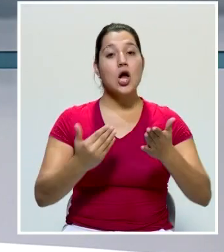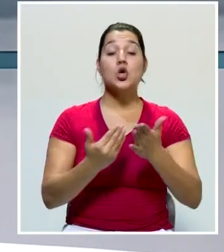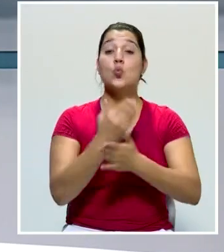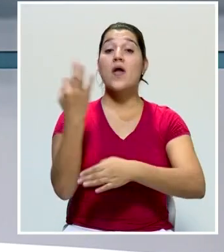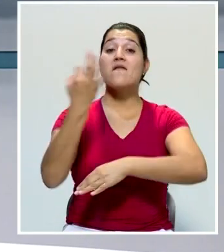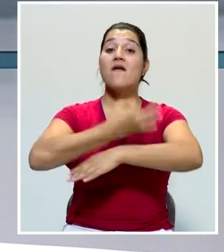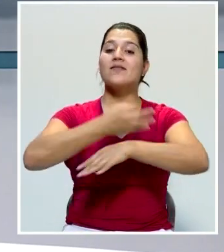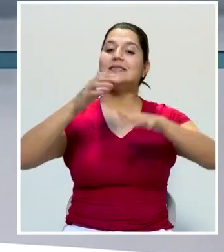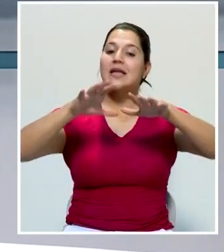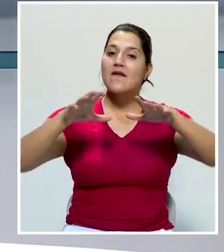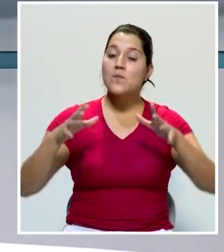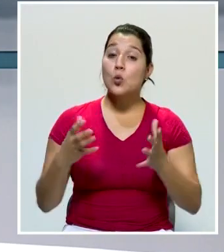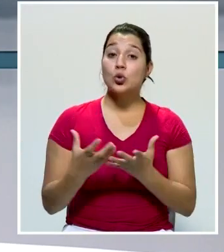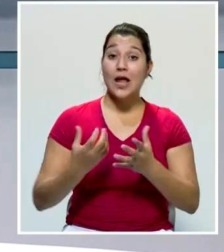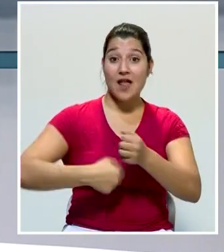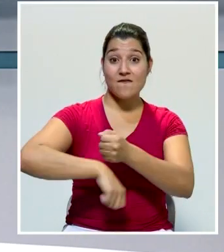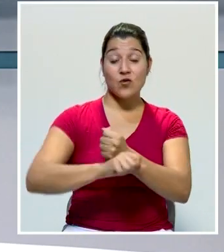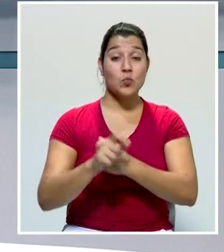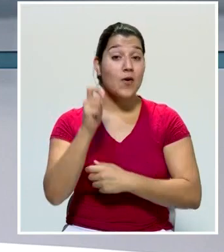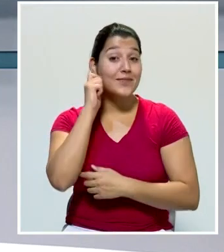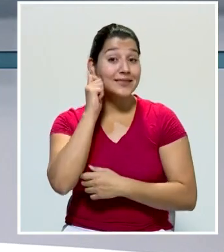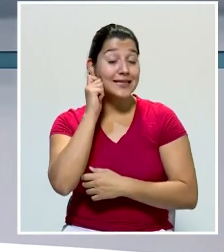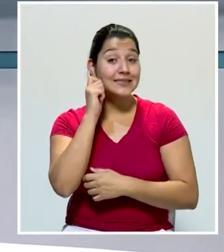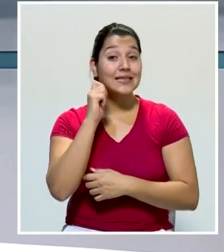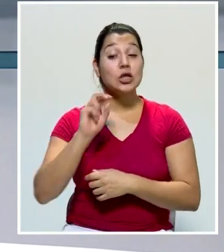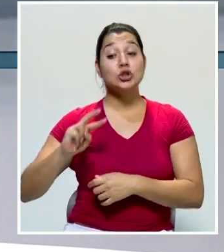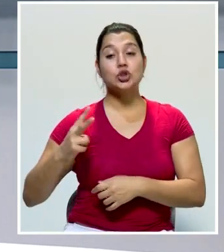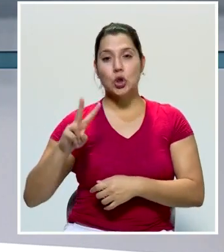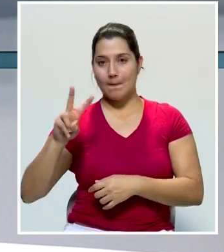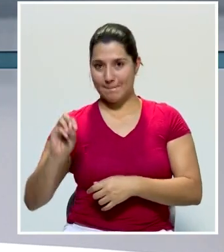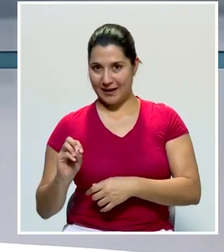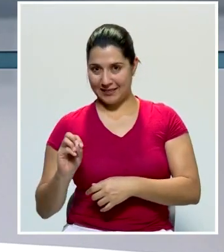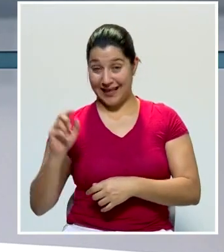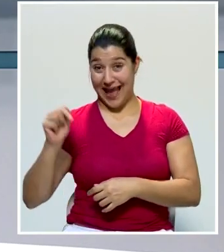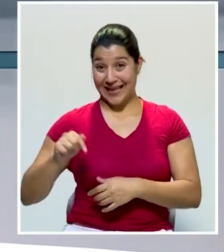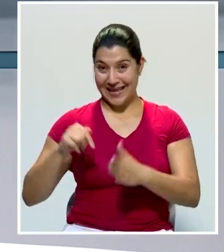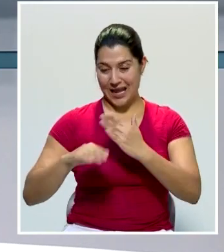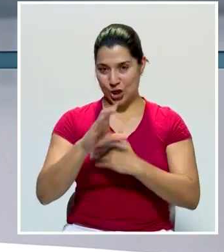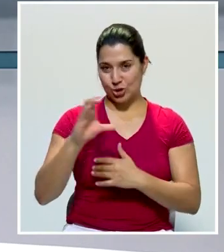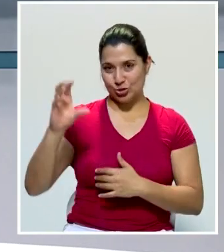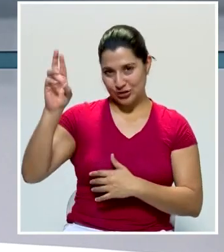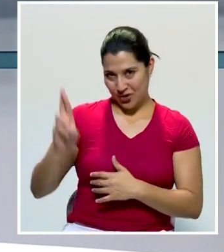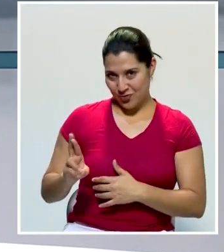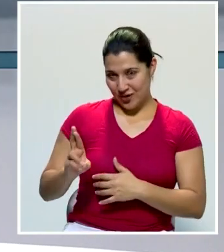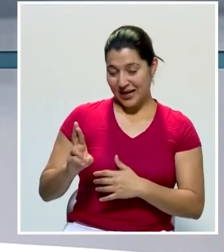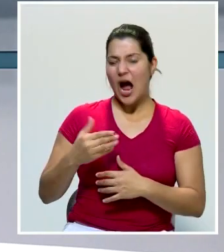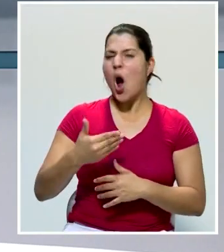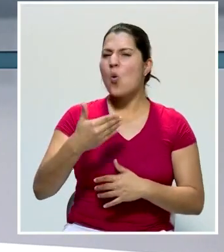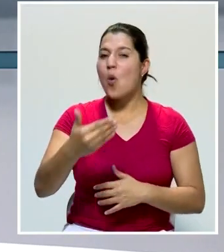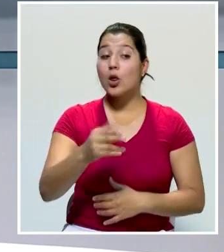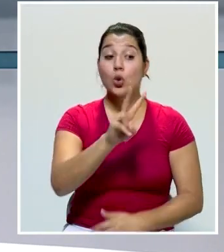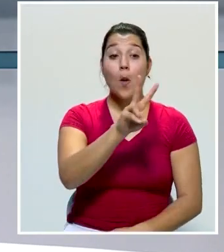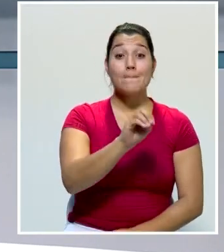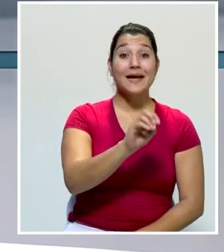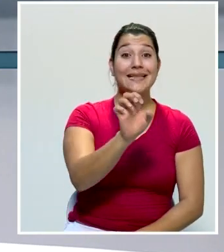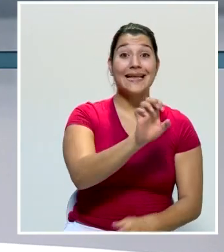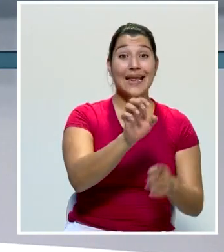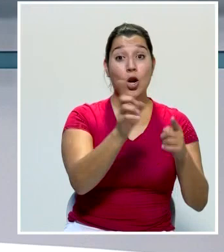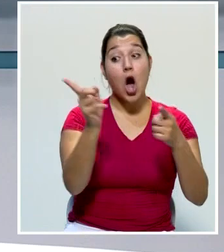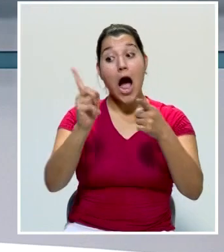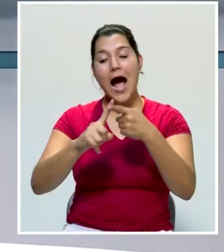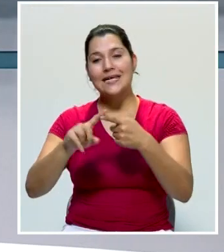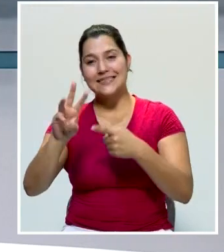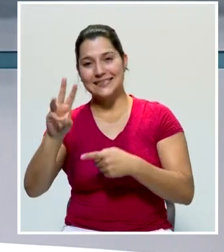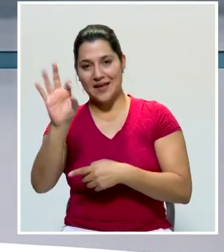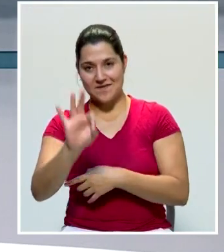Femenino Sub-20 que se disputará en el país. Ahora será del 20 de enero al 6 de